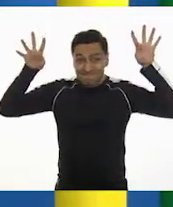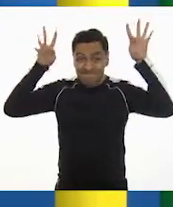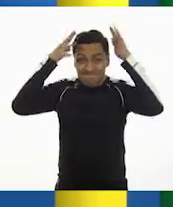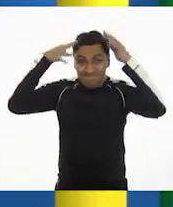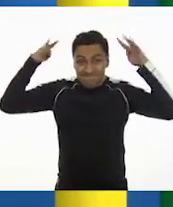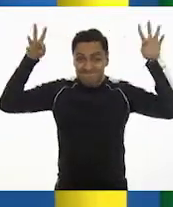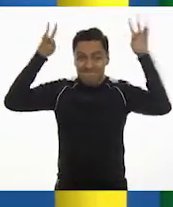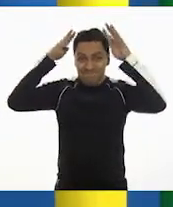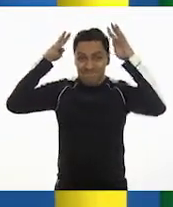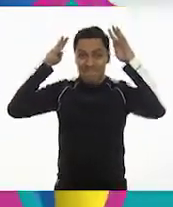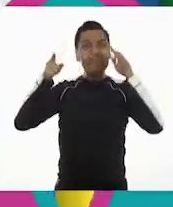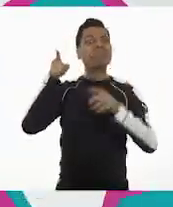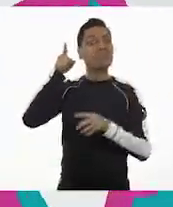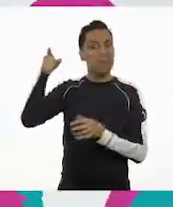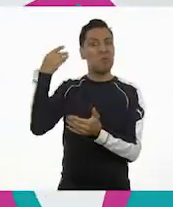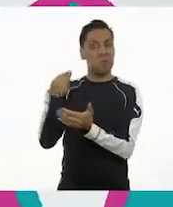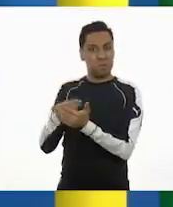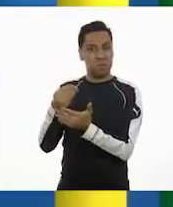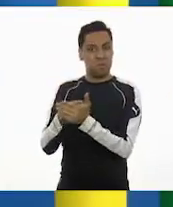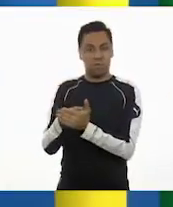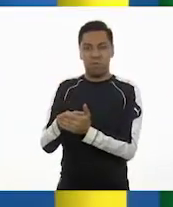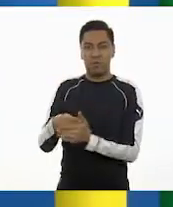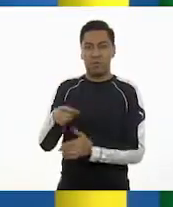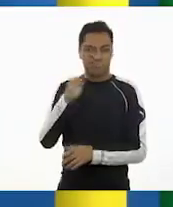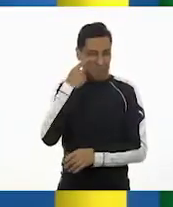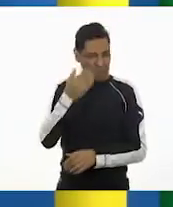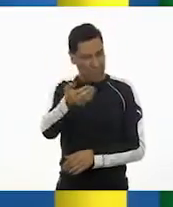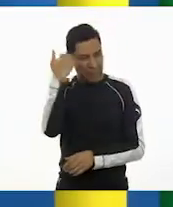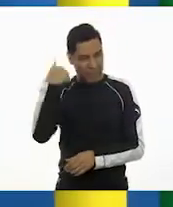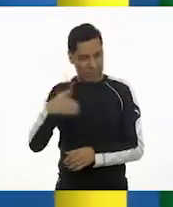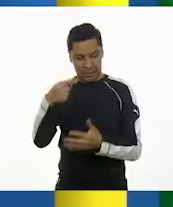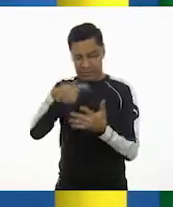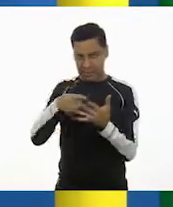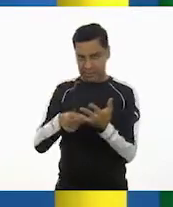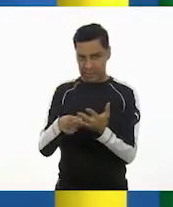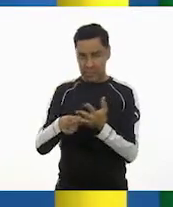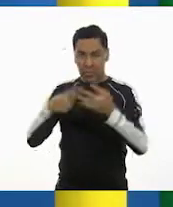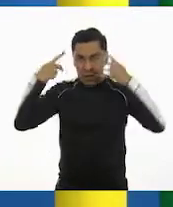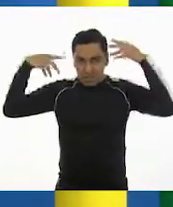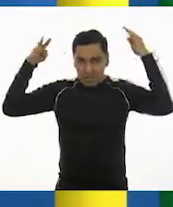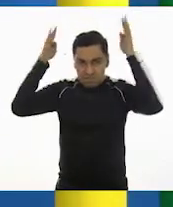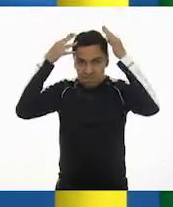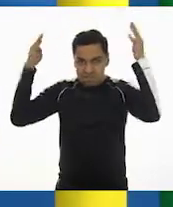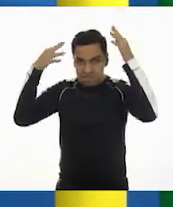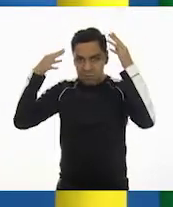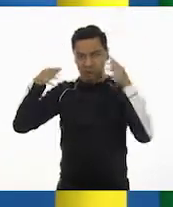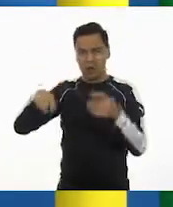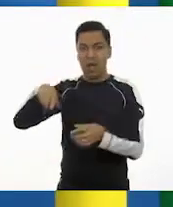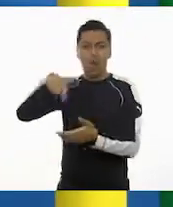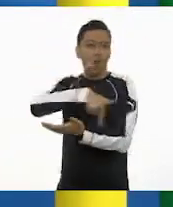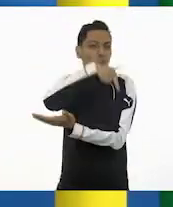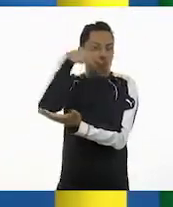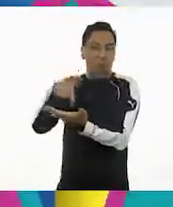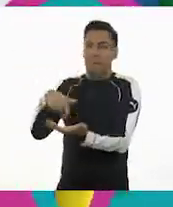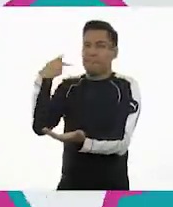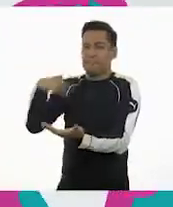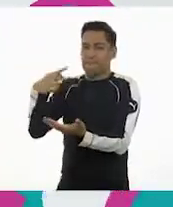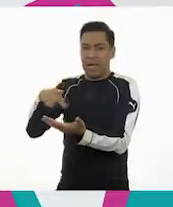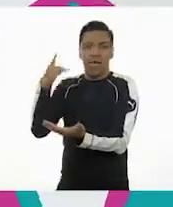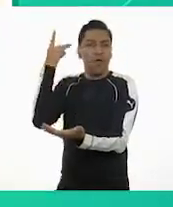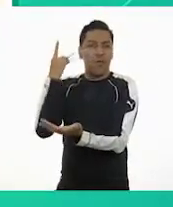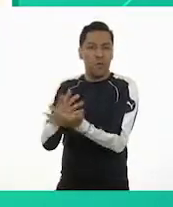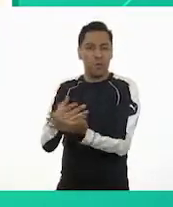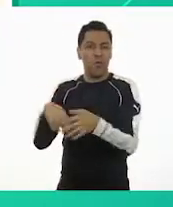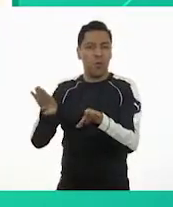un ejemplo de ello. Conozcamos algunos datos relacionados con las especies endémicas. En la siguiente imagen